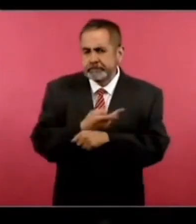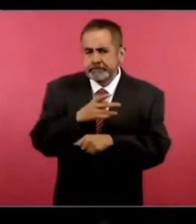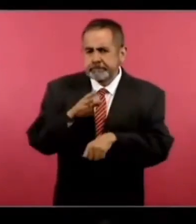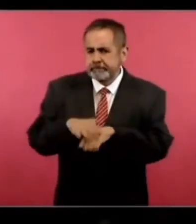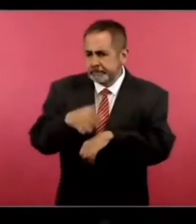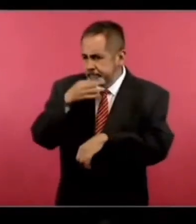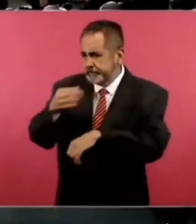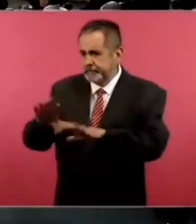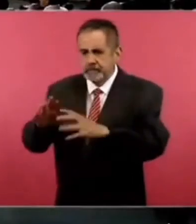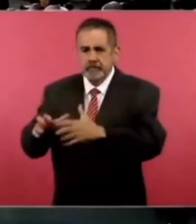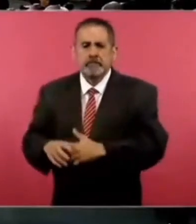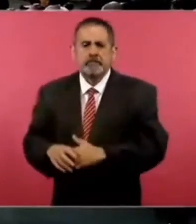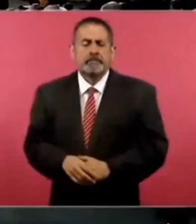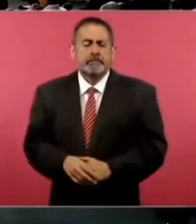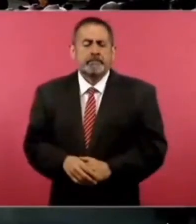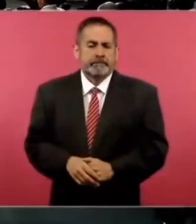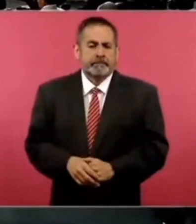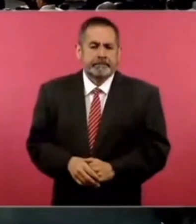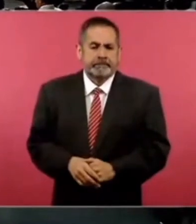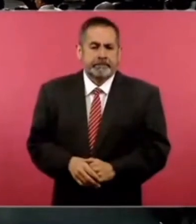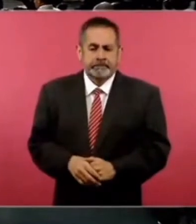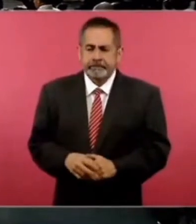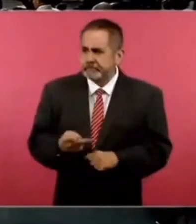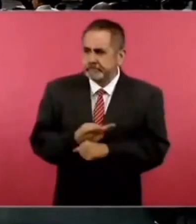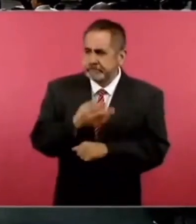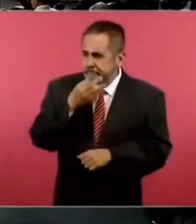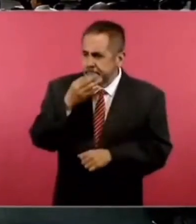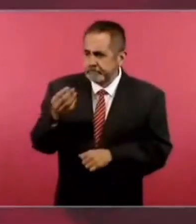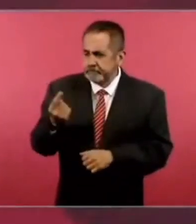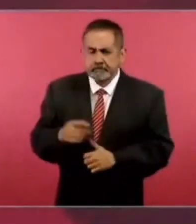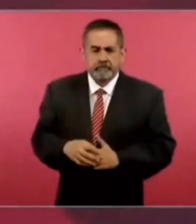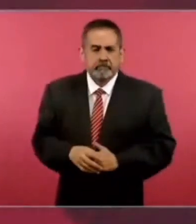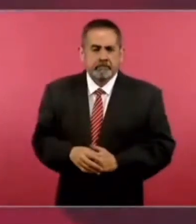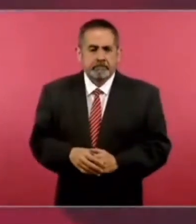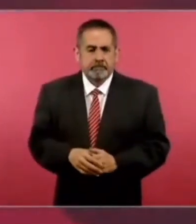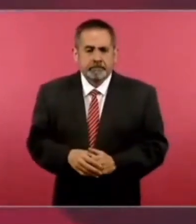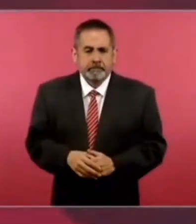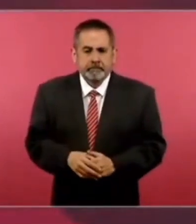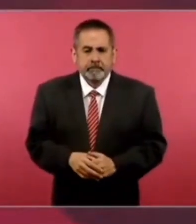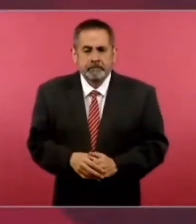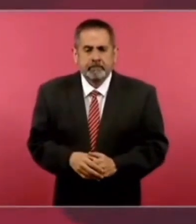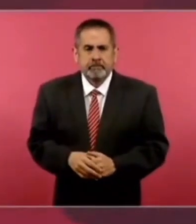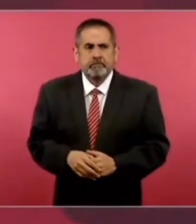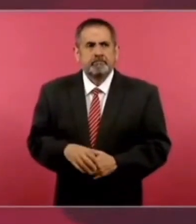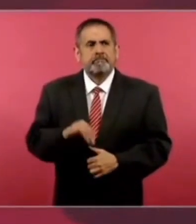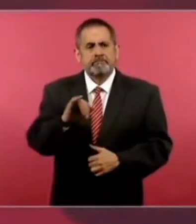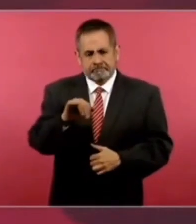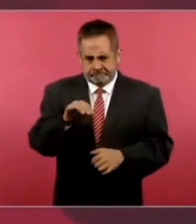decir a estas comunidades? Bueno, se está trabajando. Hace